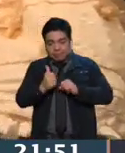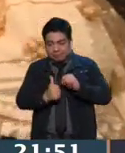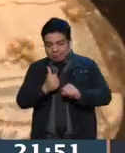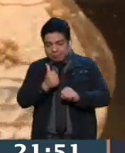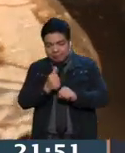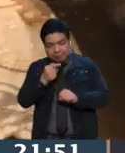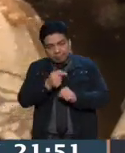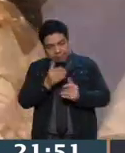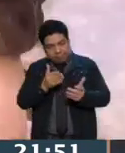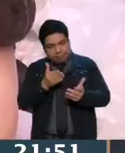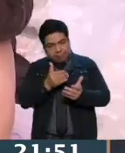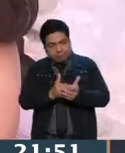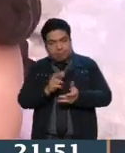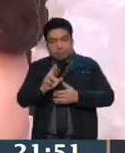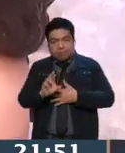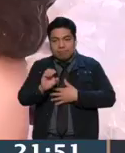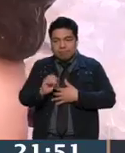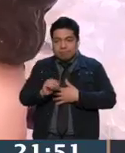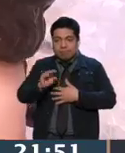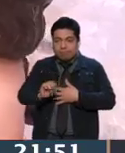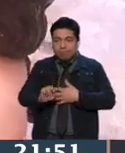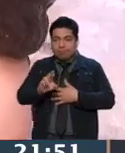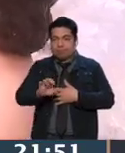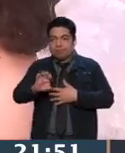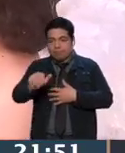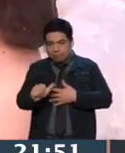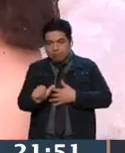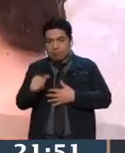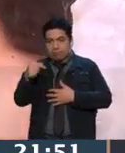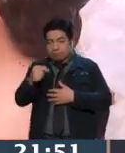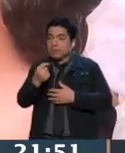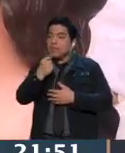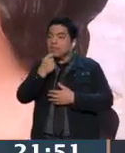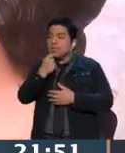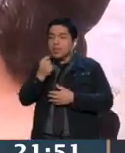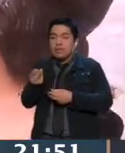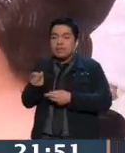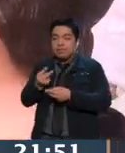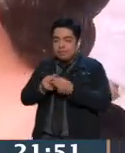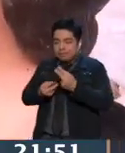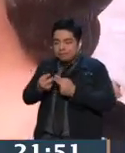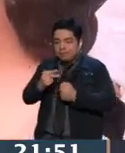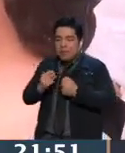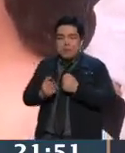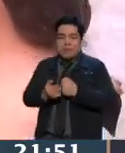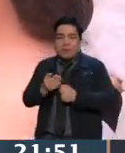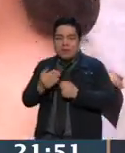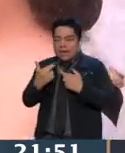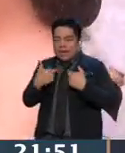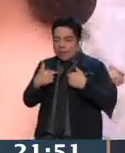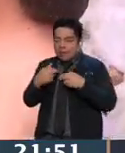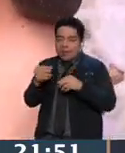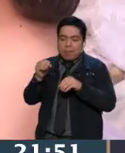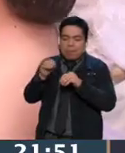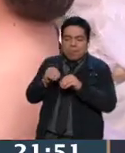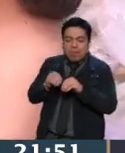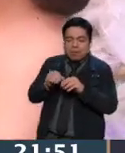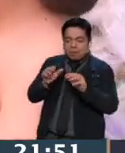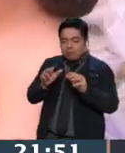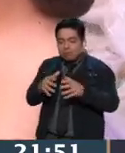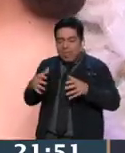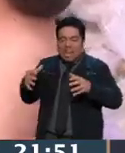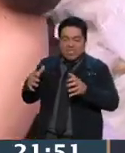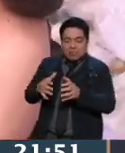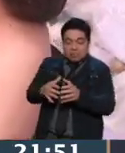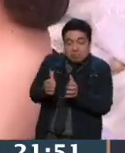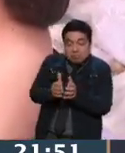asistiendo a esta romería. Nosotros lo traemos porque para que la ropita que nos venden no le quede